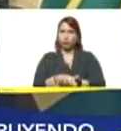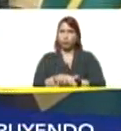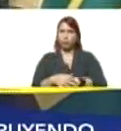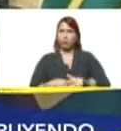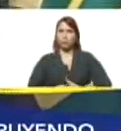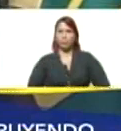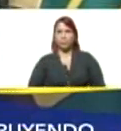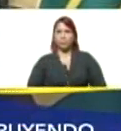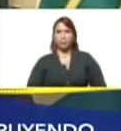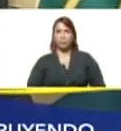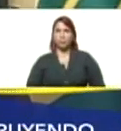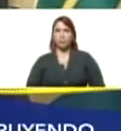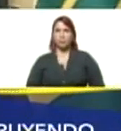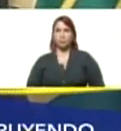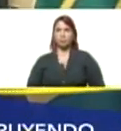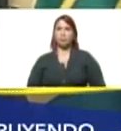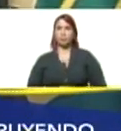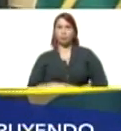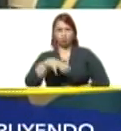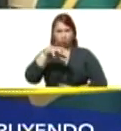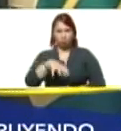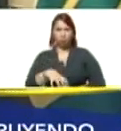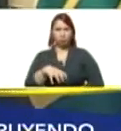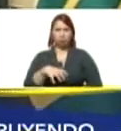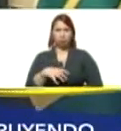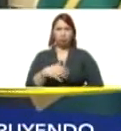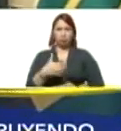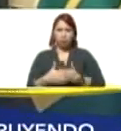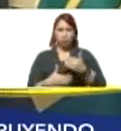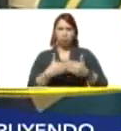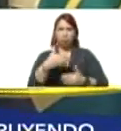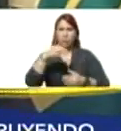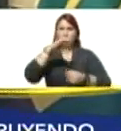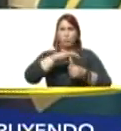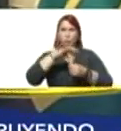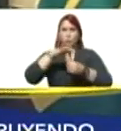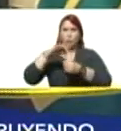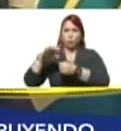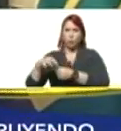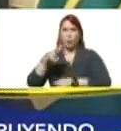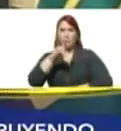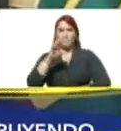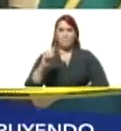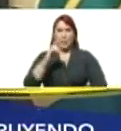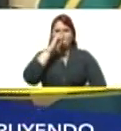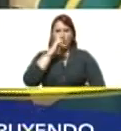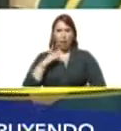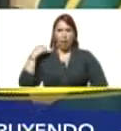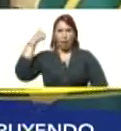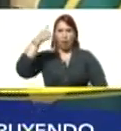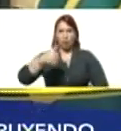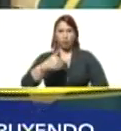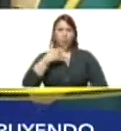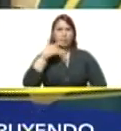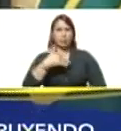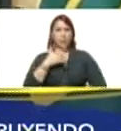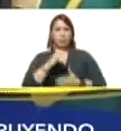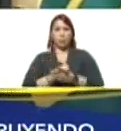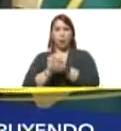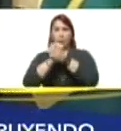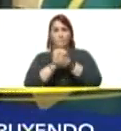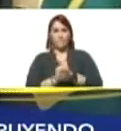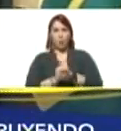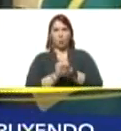una región que ha ido cultivando en los últimos 20 años sentimientos de amor, de amistad, de hermandad,